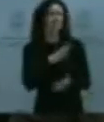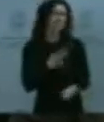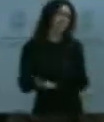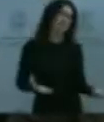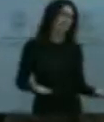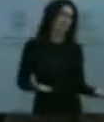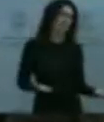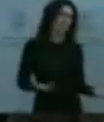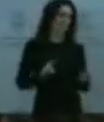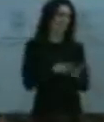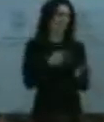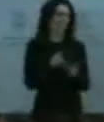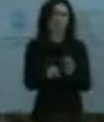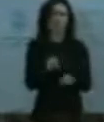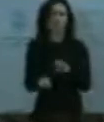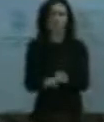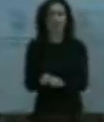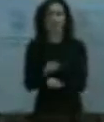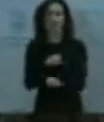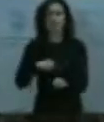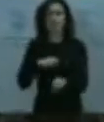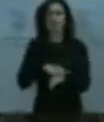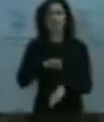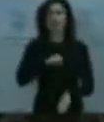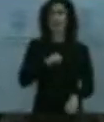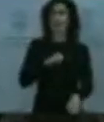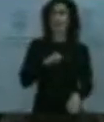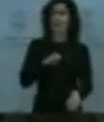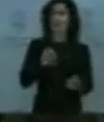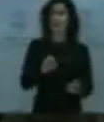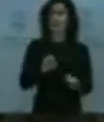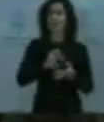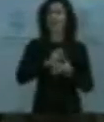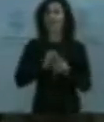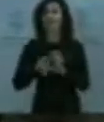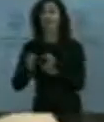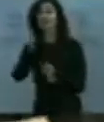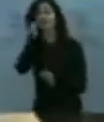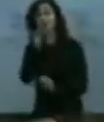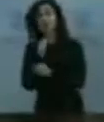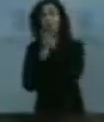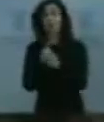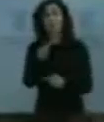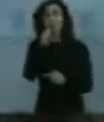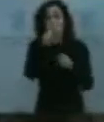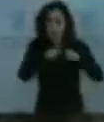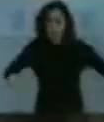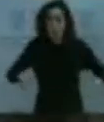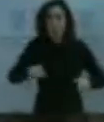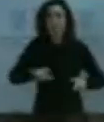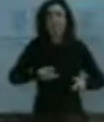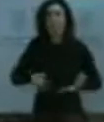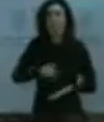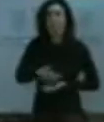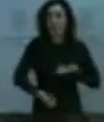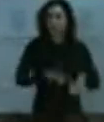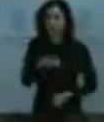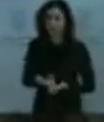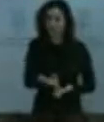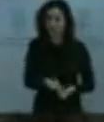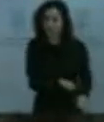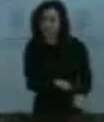la residencia El Cristo. Comedor, cocina, los traslados forzosos. Los trabajadores